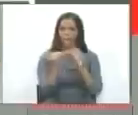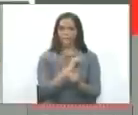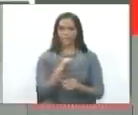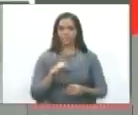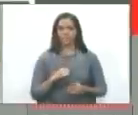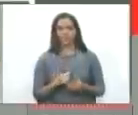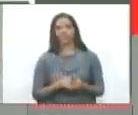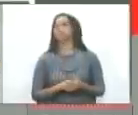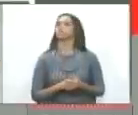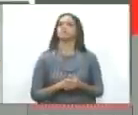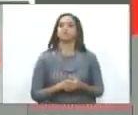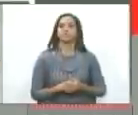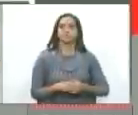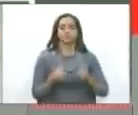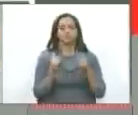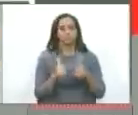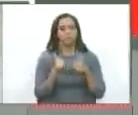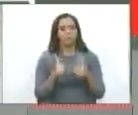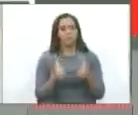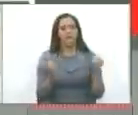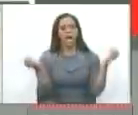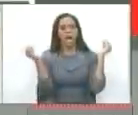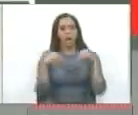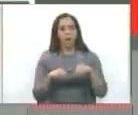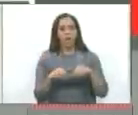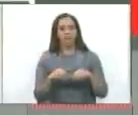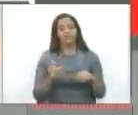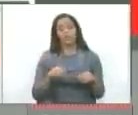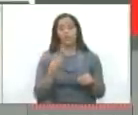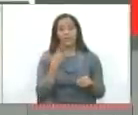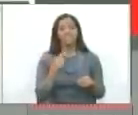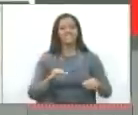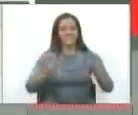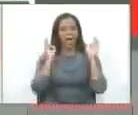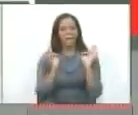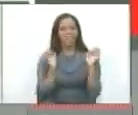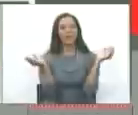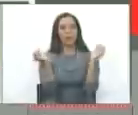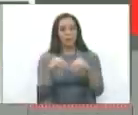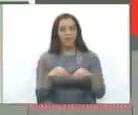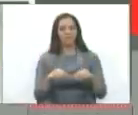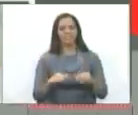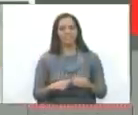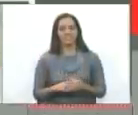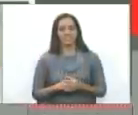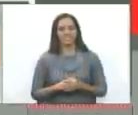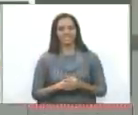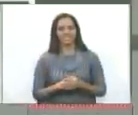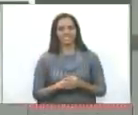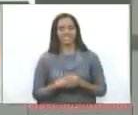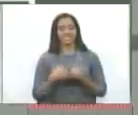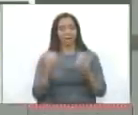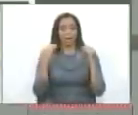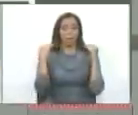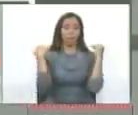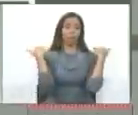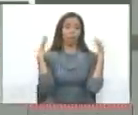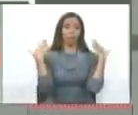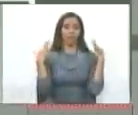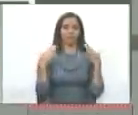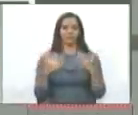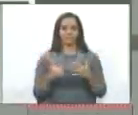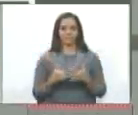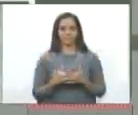temas. Ajá. Correcto, tremendos acuerdos. Solamente puedo decir, tremendos acuerdos. Se pierden de vista los acuerdos. Muy largos.